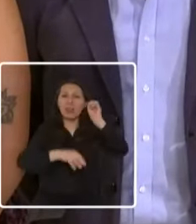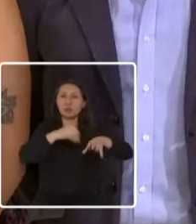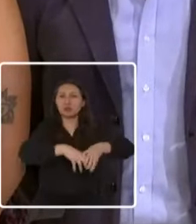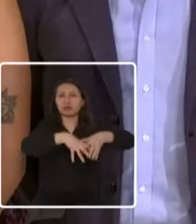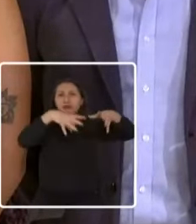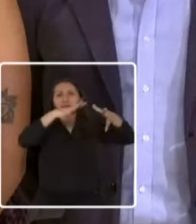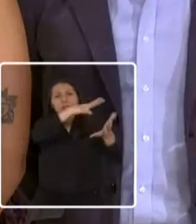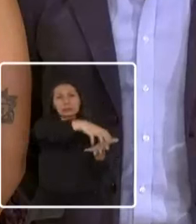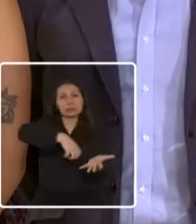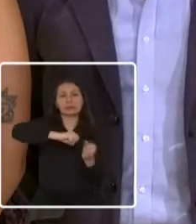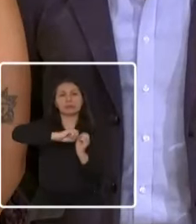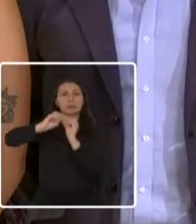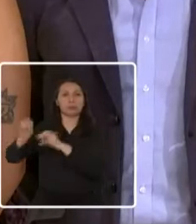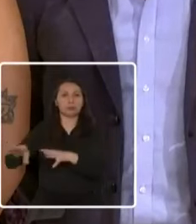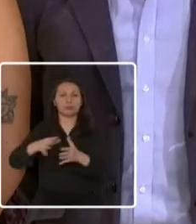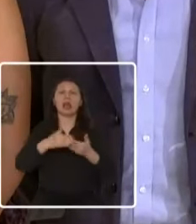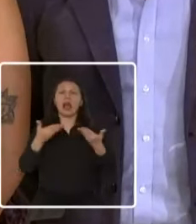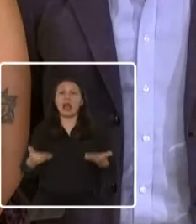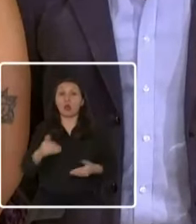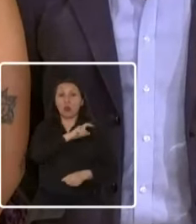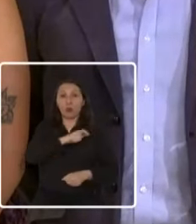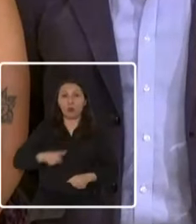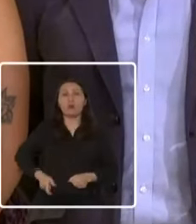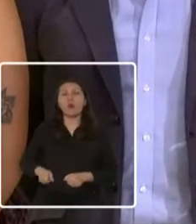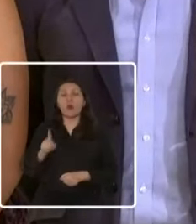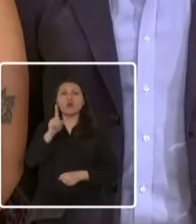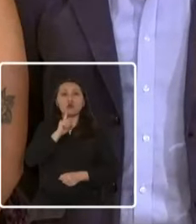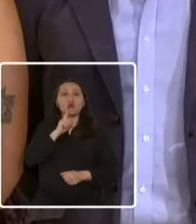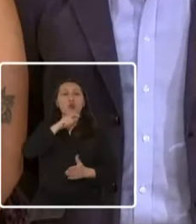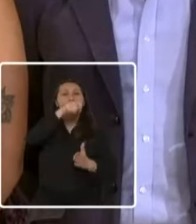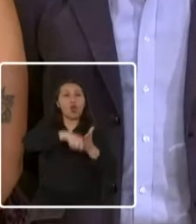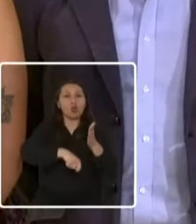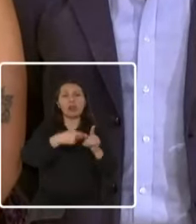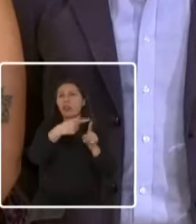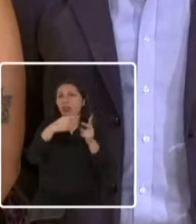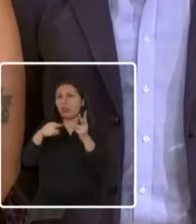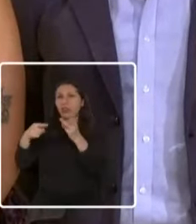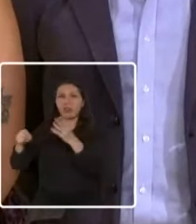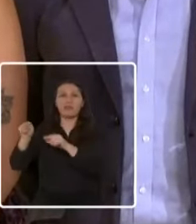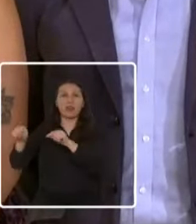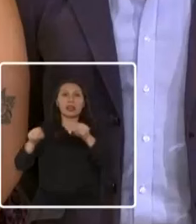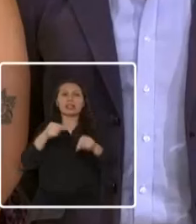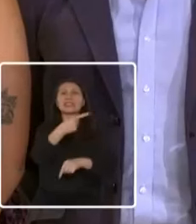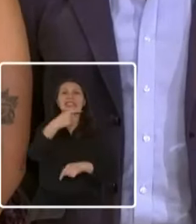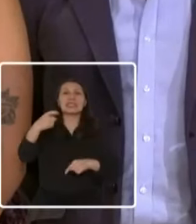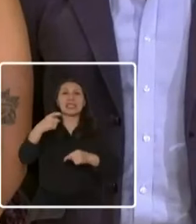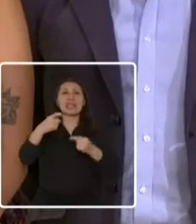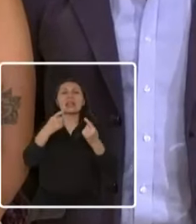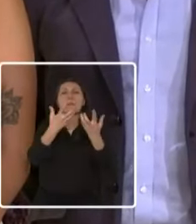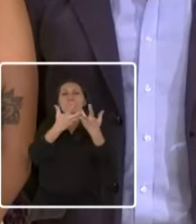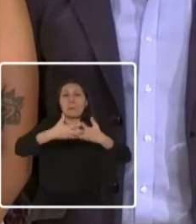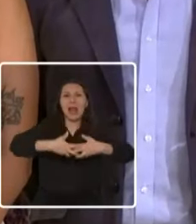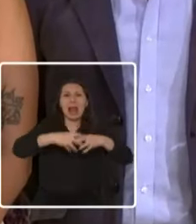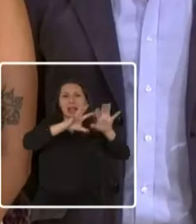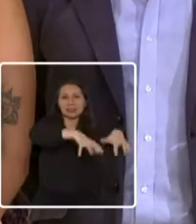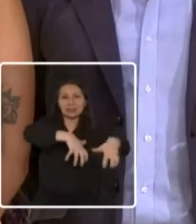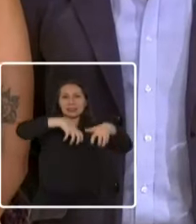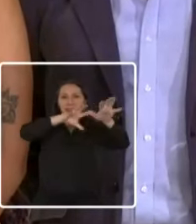estos momentos el gobierno tiene contratadas por diversos medios 100 maquinarias para el retiro